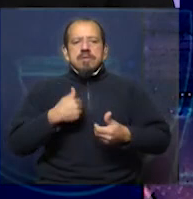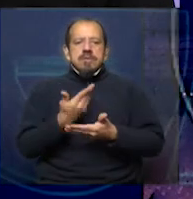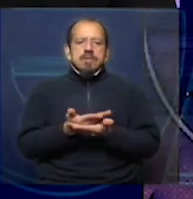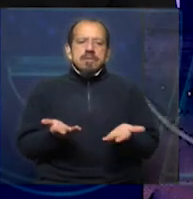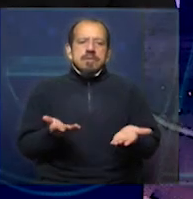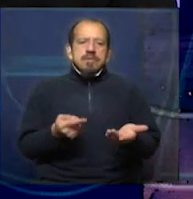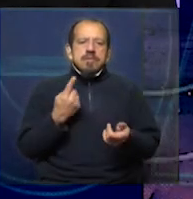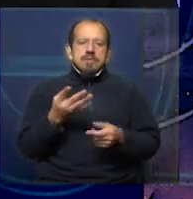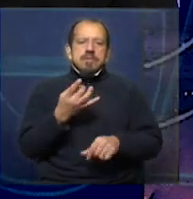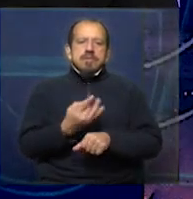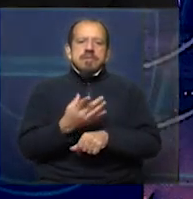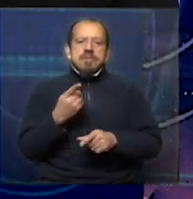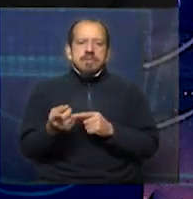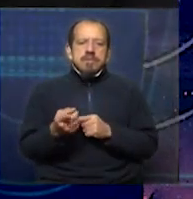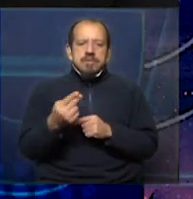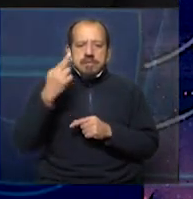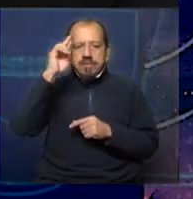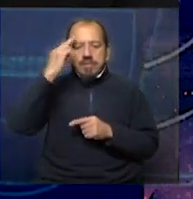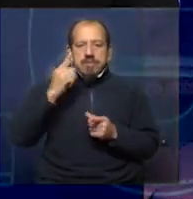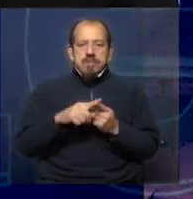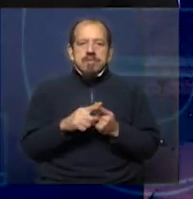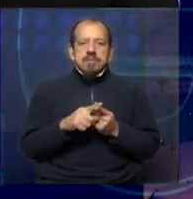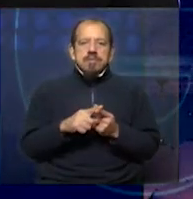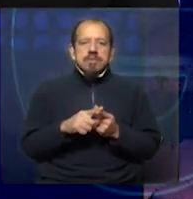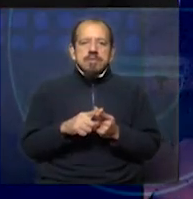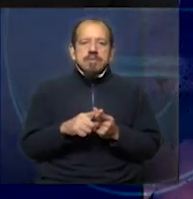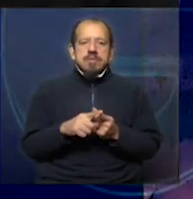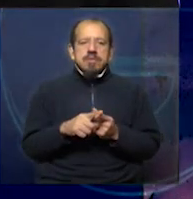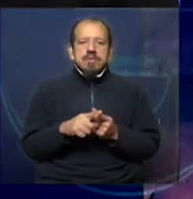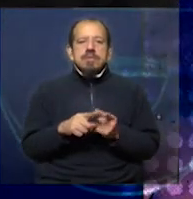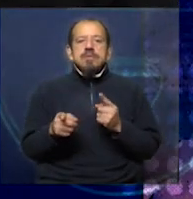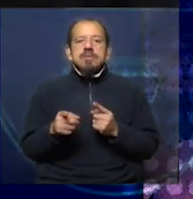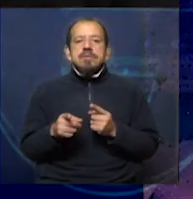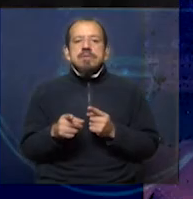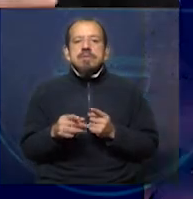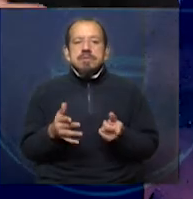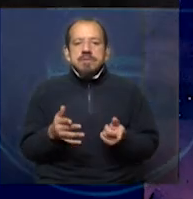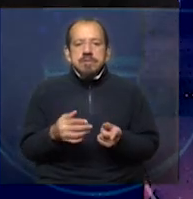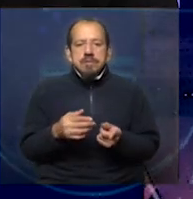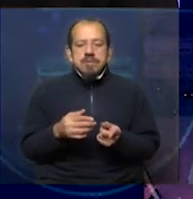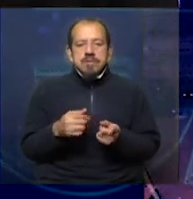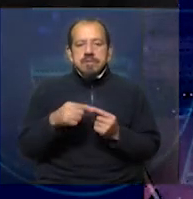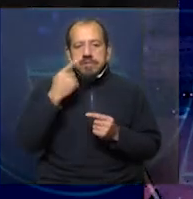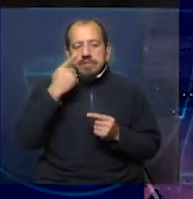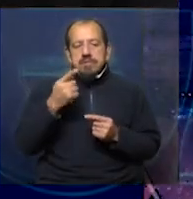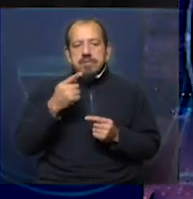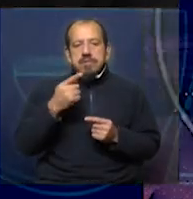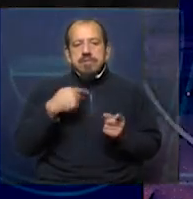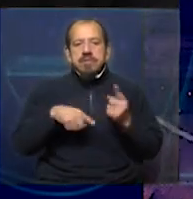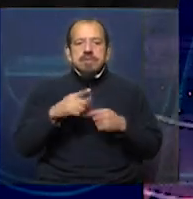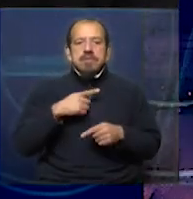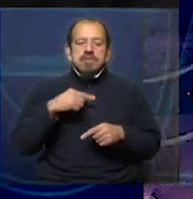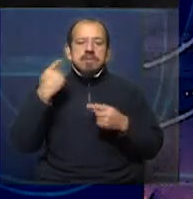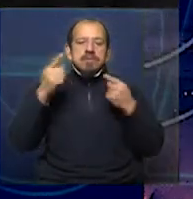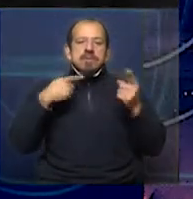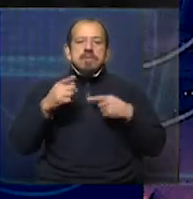otros profesionales de aquí, de Uruguay. Y es muy lindo ver la diversidad que hay de miradas,